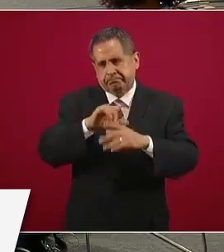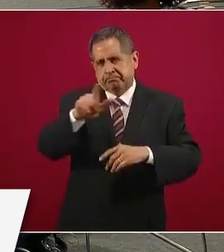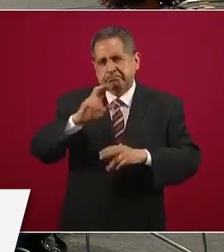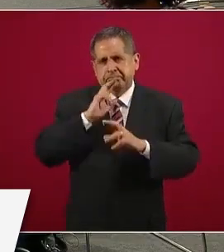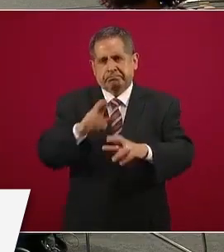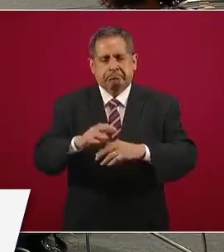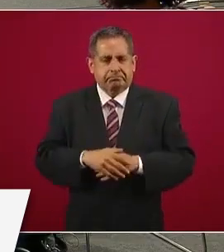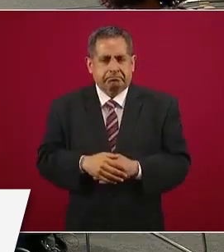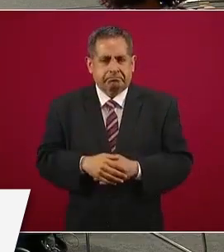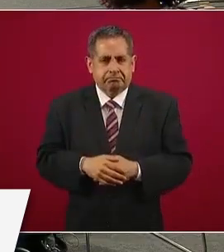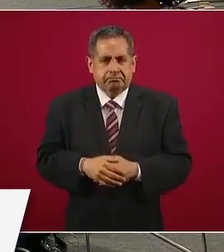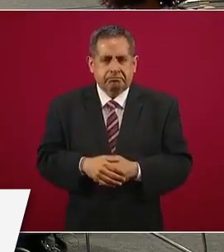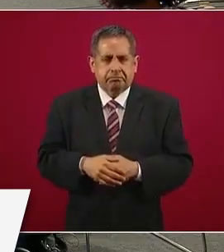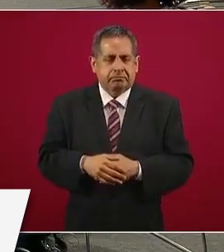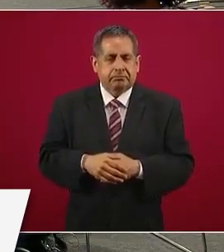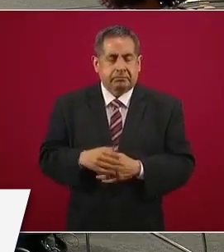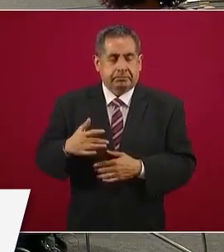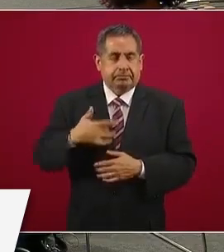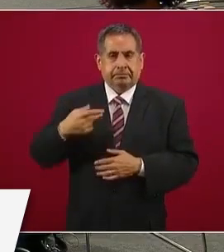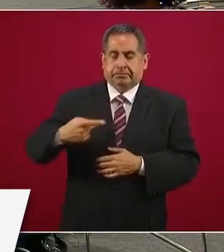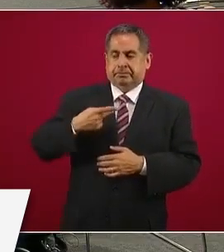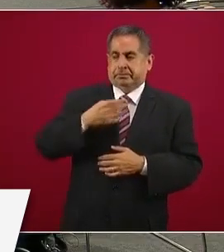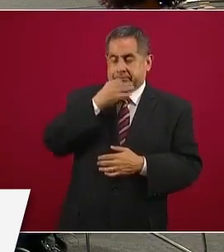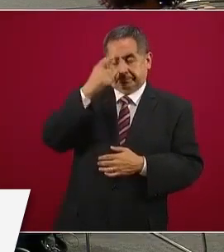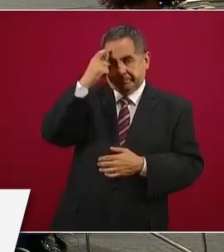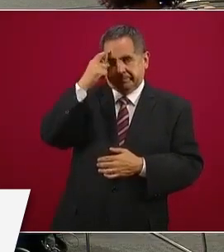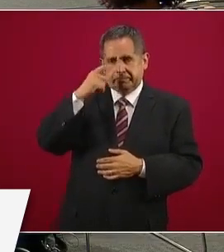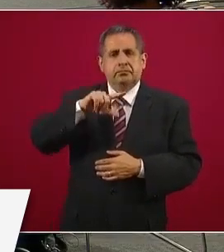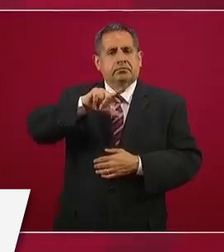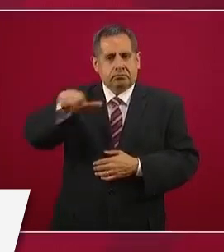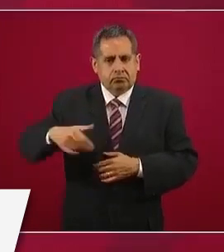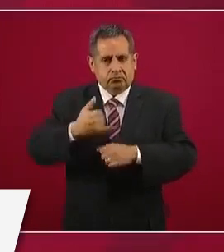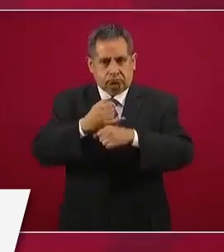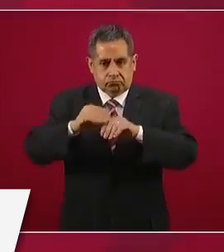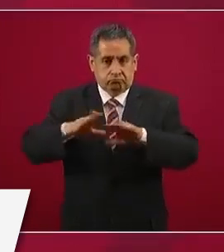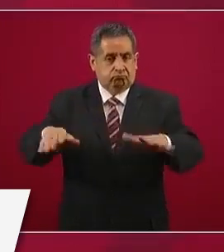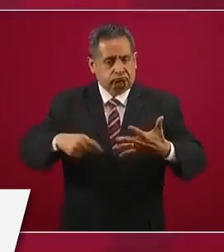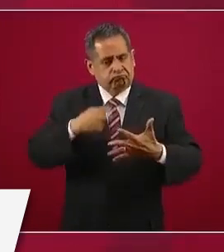como se dice coloquialmente, de bote pronto. Voy a informar